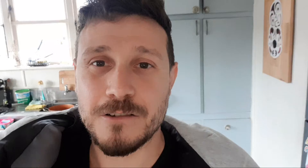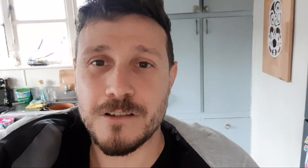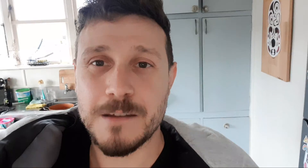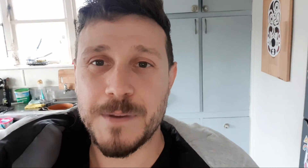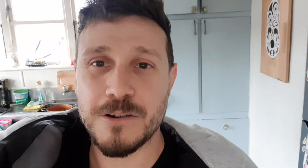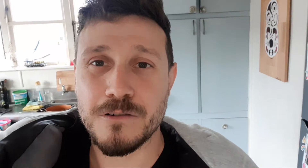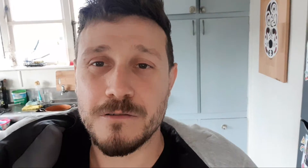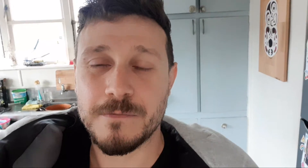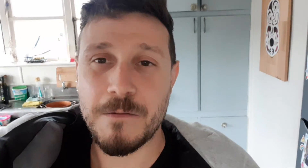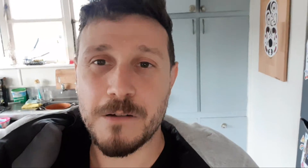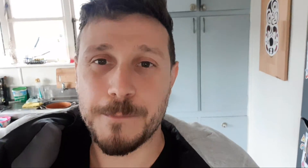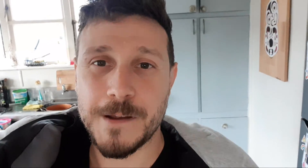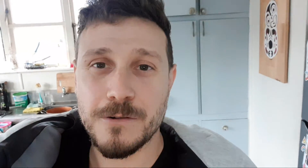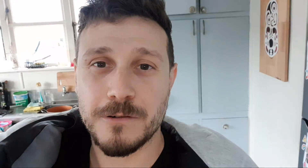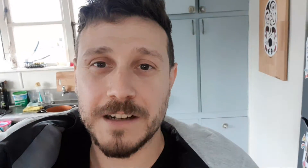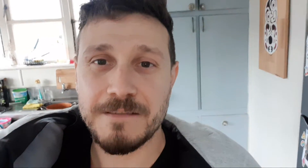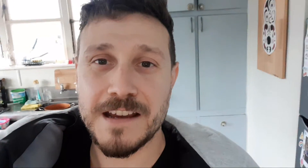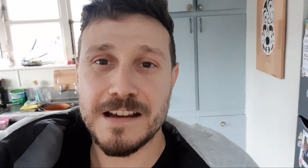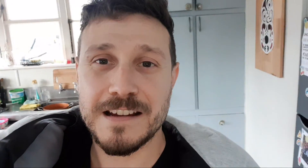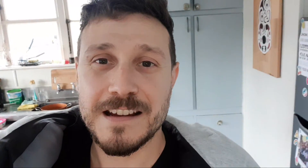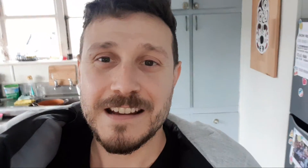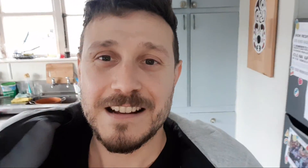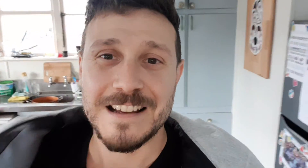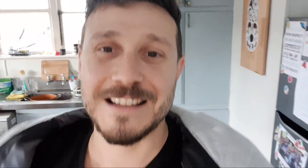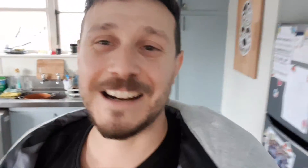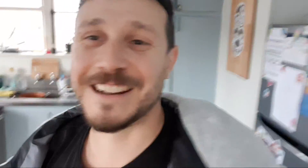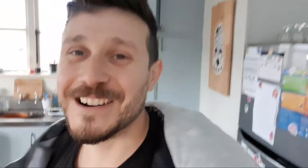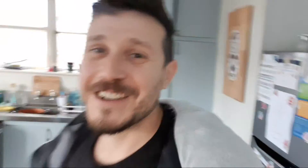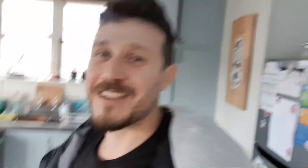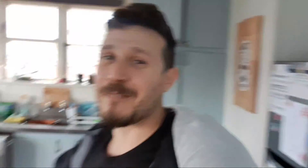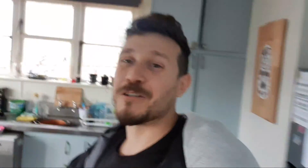estado? Saludos desde Perú. Vamos, Perú, River.